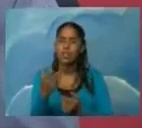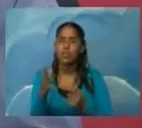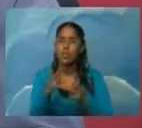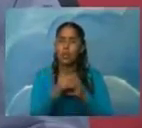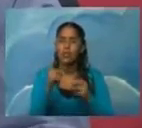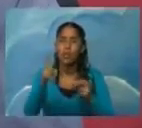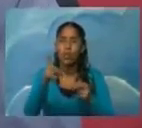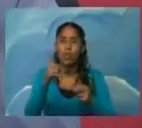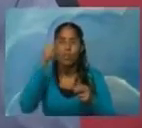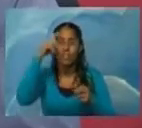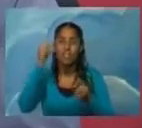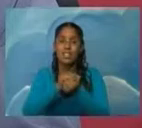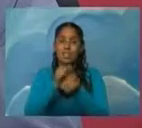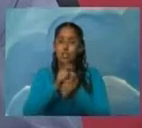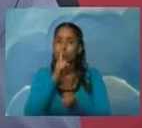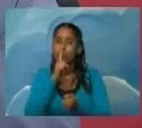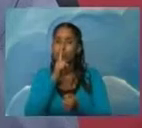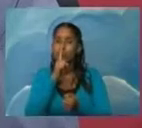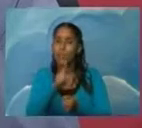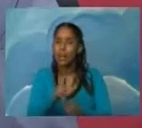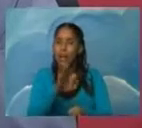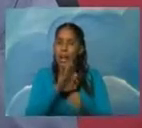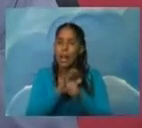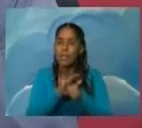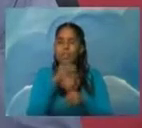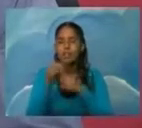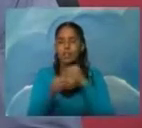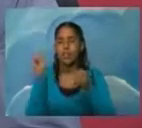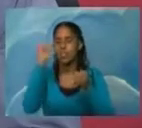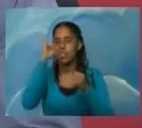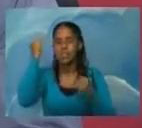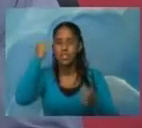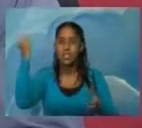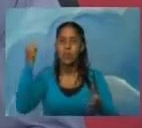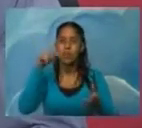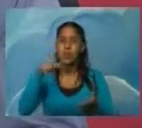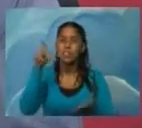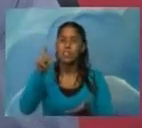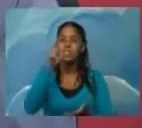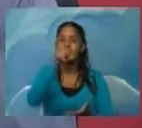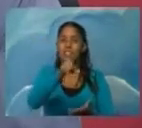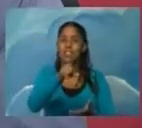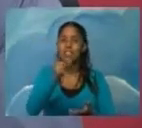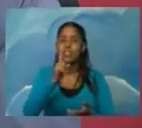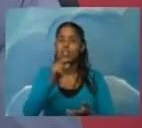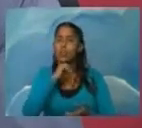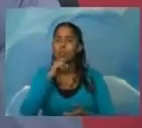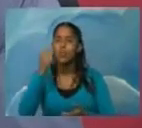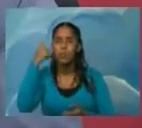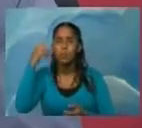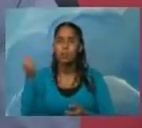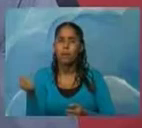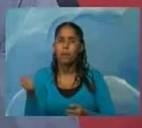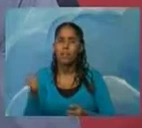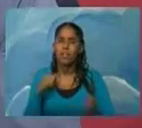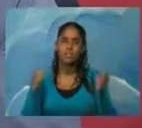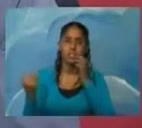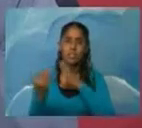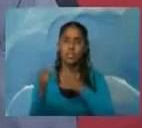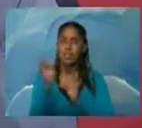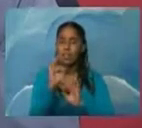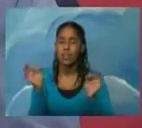calla, pues se hace sabio. Entonces, nosotros tenemos que tener muy claro, esta enseñanza no es para contradecir a